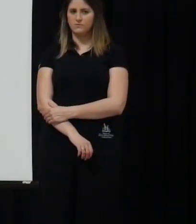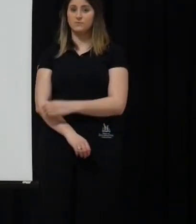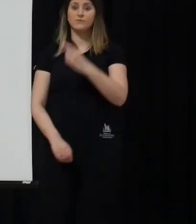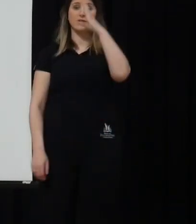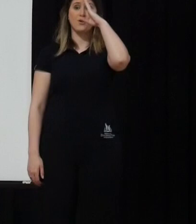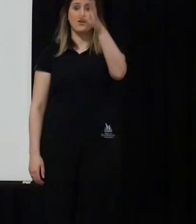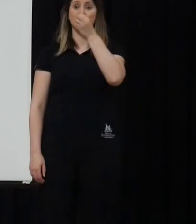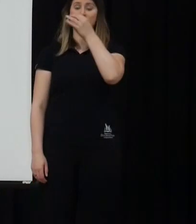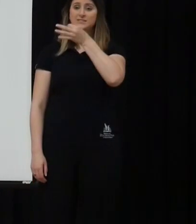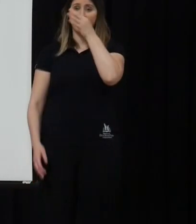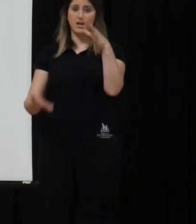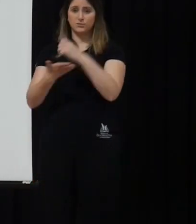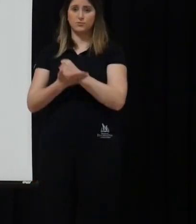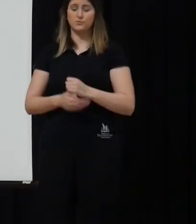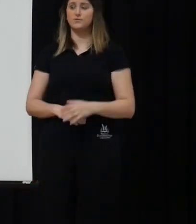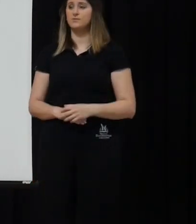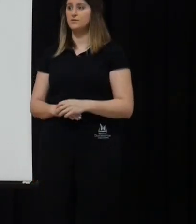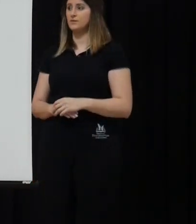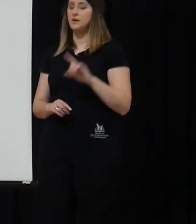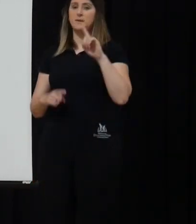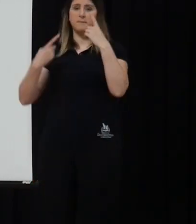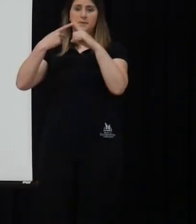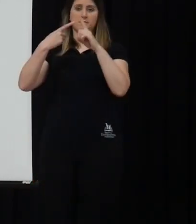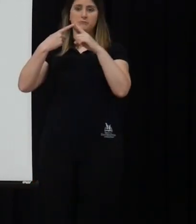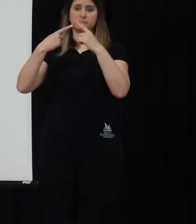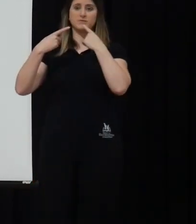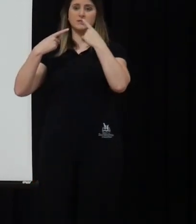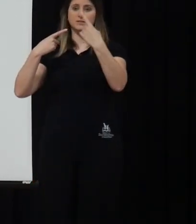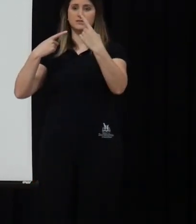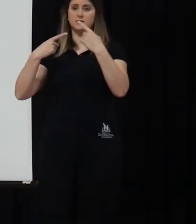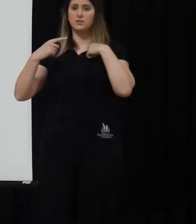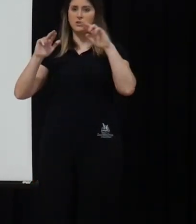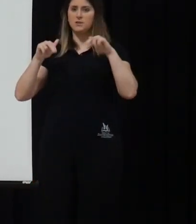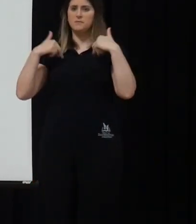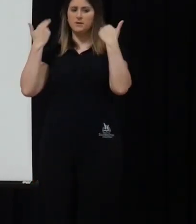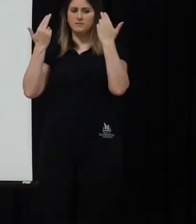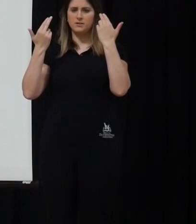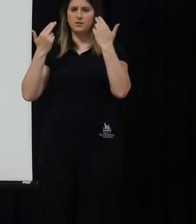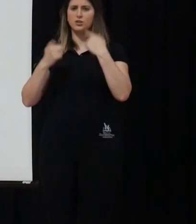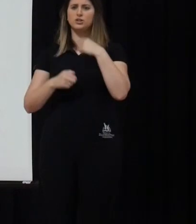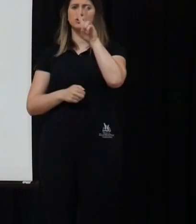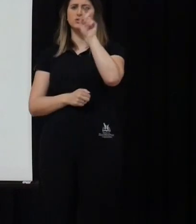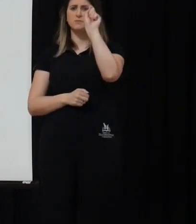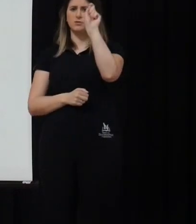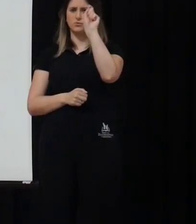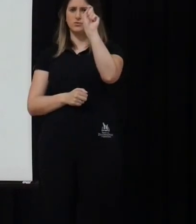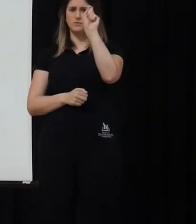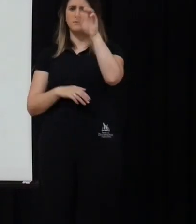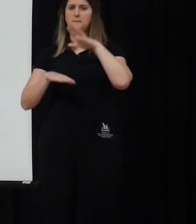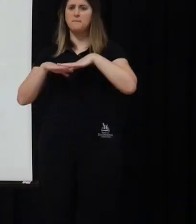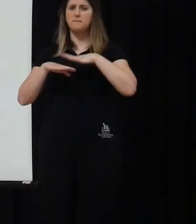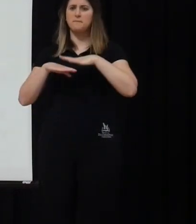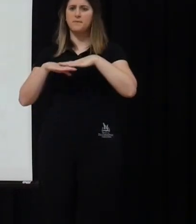Hola, buenas tardes a todos. En primer lugar, me van a permitir dedicarle dos minutos